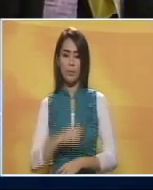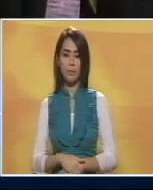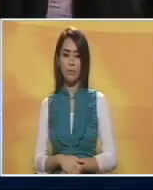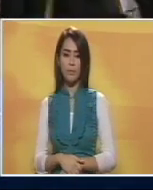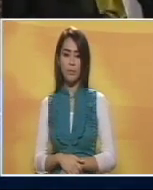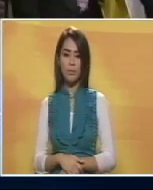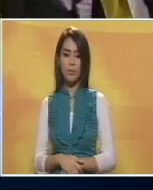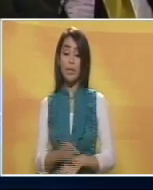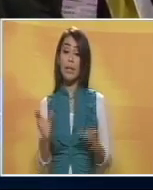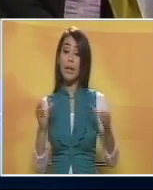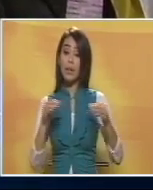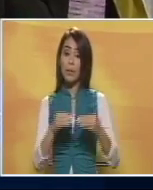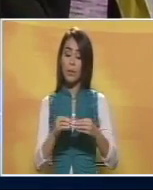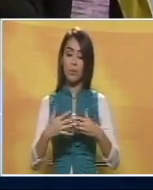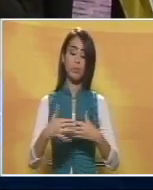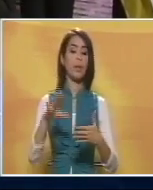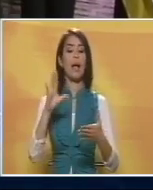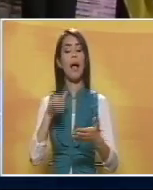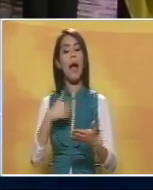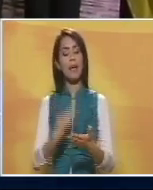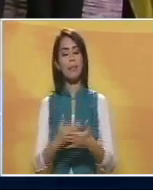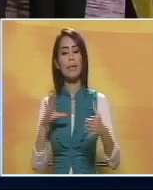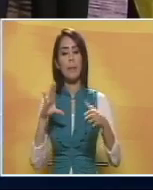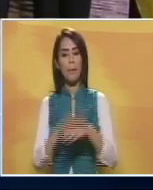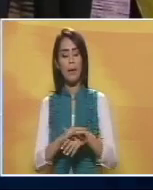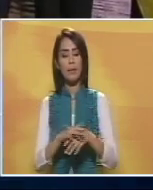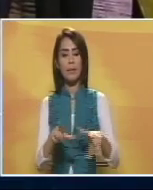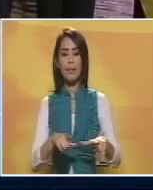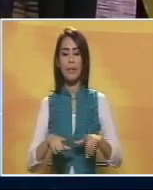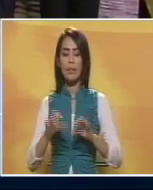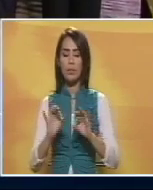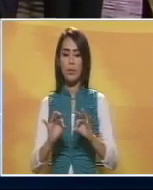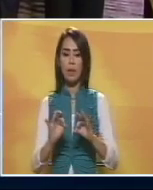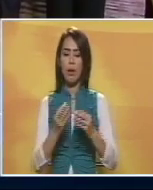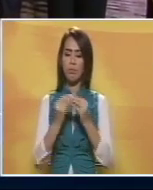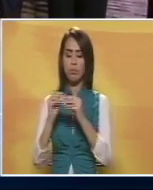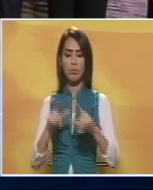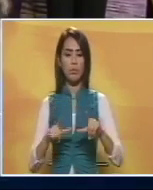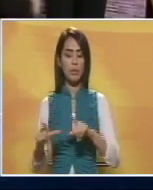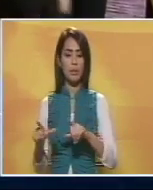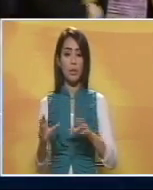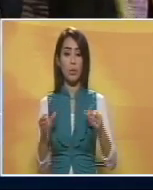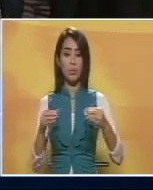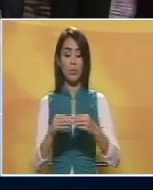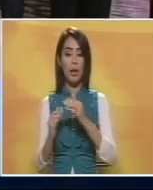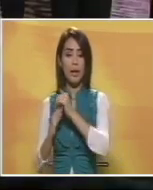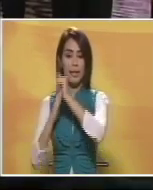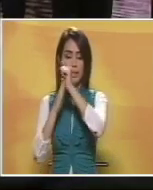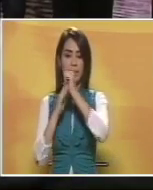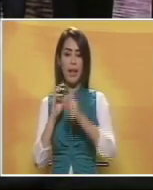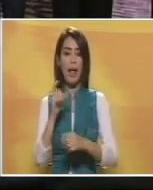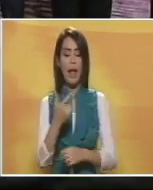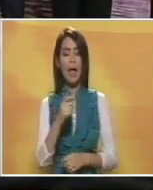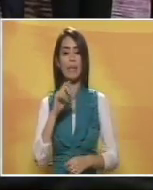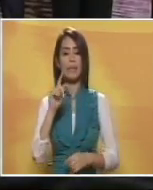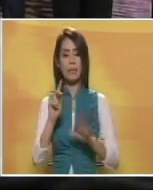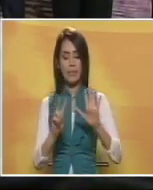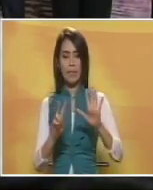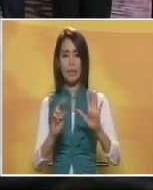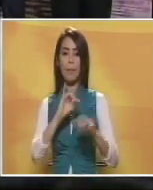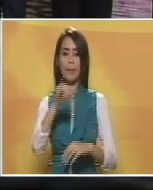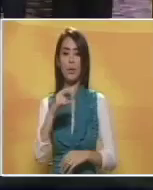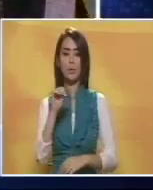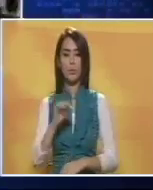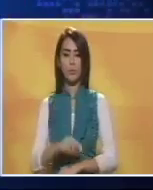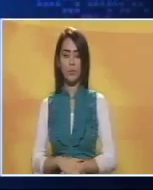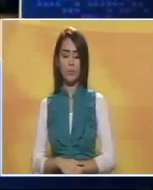se prolongará hasta el martes y se celebra en el marco de la preparación para la cumbre de líderes del G7 prevista para junio.